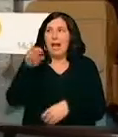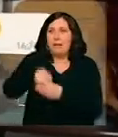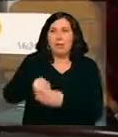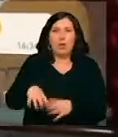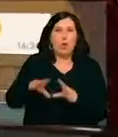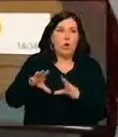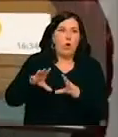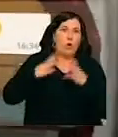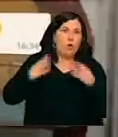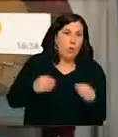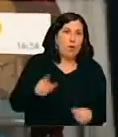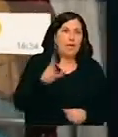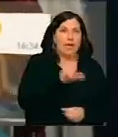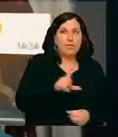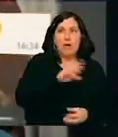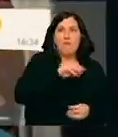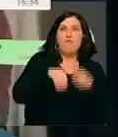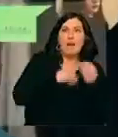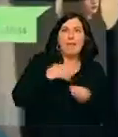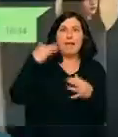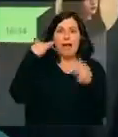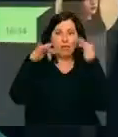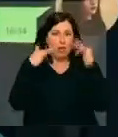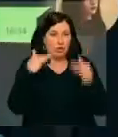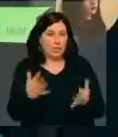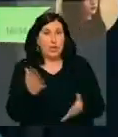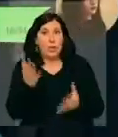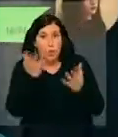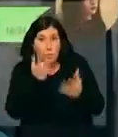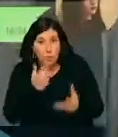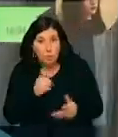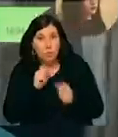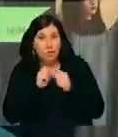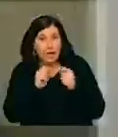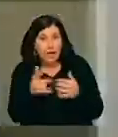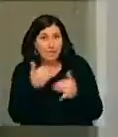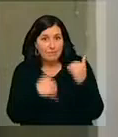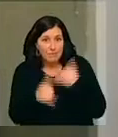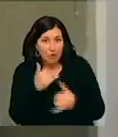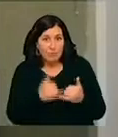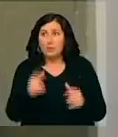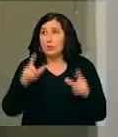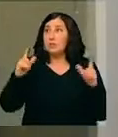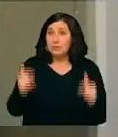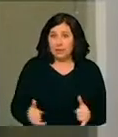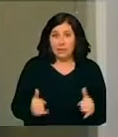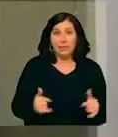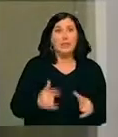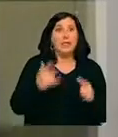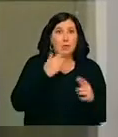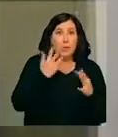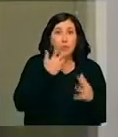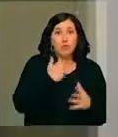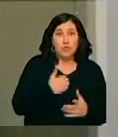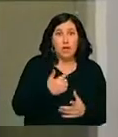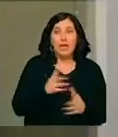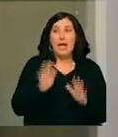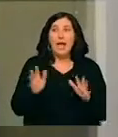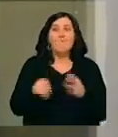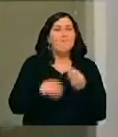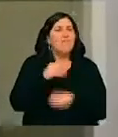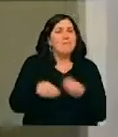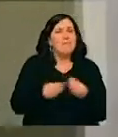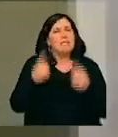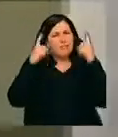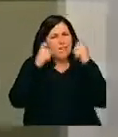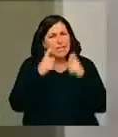los adolescentes y para la familia. Les gustaría recibir información, sin lugar a duda, no lo obtienen, y las familias y los centros educativos, sobre todo las familias, cuesta